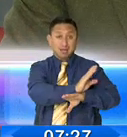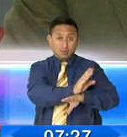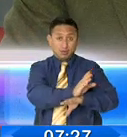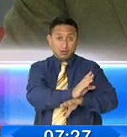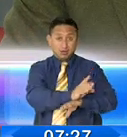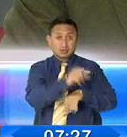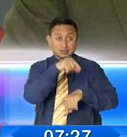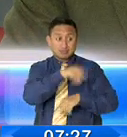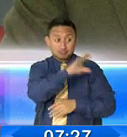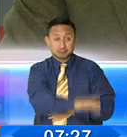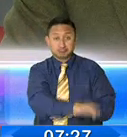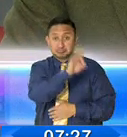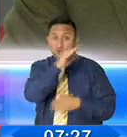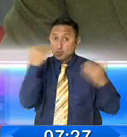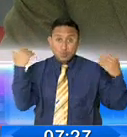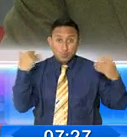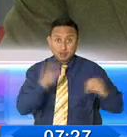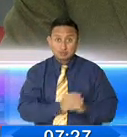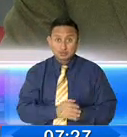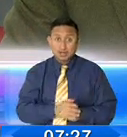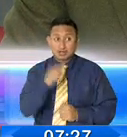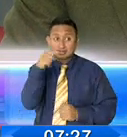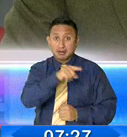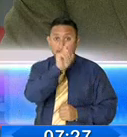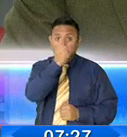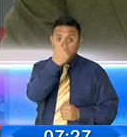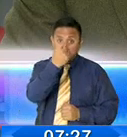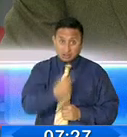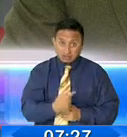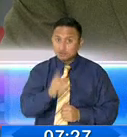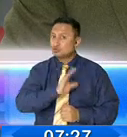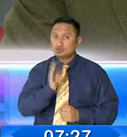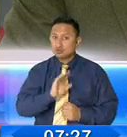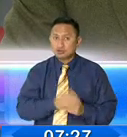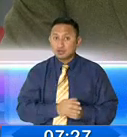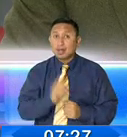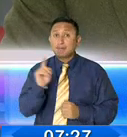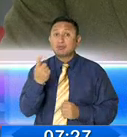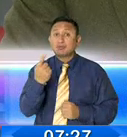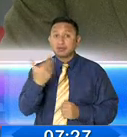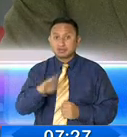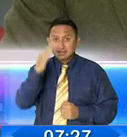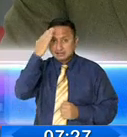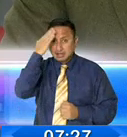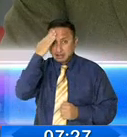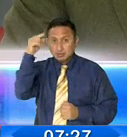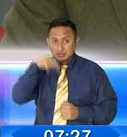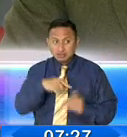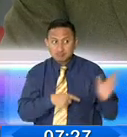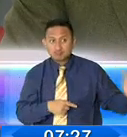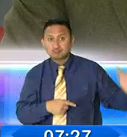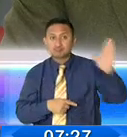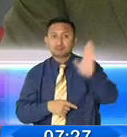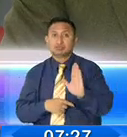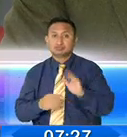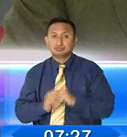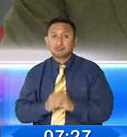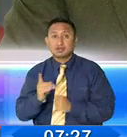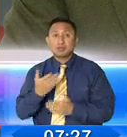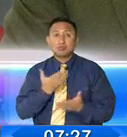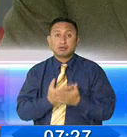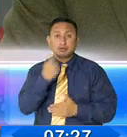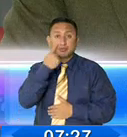al azar, es decir, no es el primer caso, es el primer caso documentado, porque las pruebas PCR